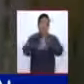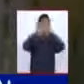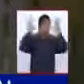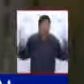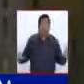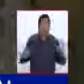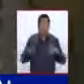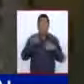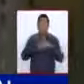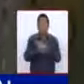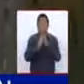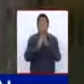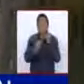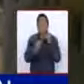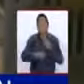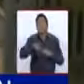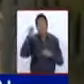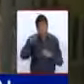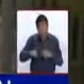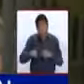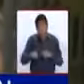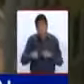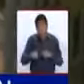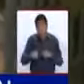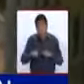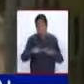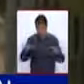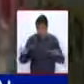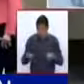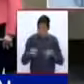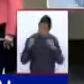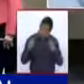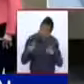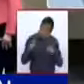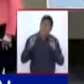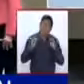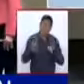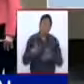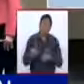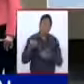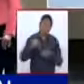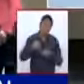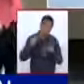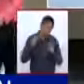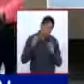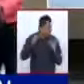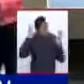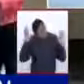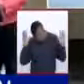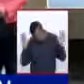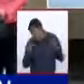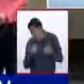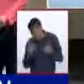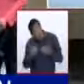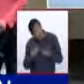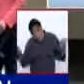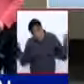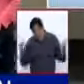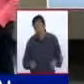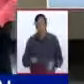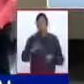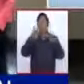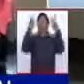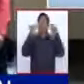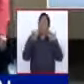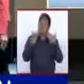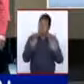dentro de la terminal nos imaginamos que sí va a haber puestos comerciales, pero alquilados o vendidos. Eso ya es otra historia.